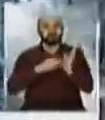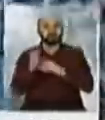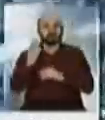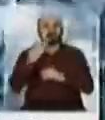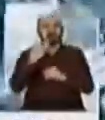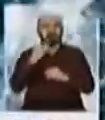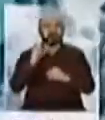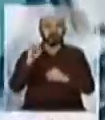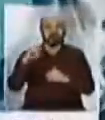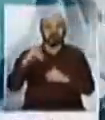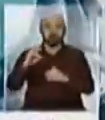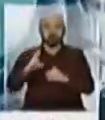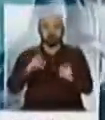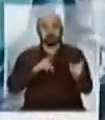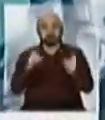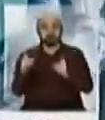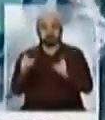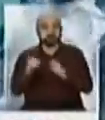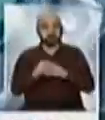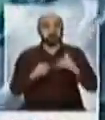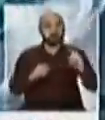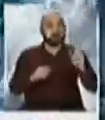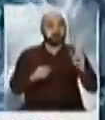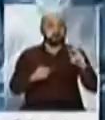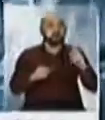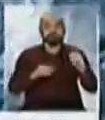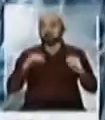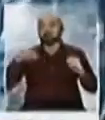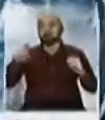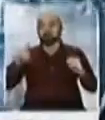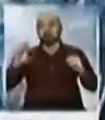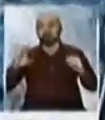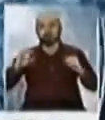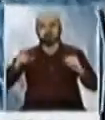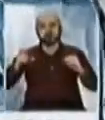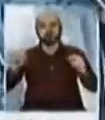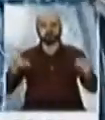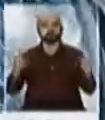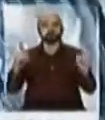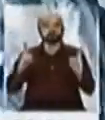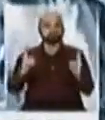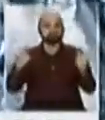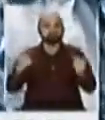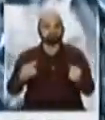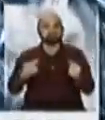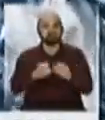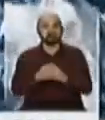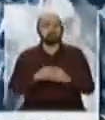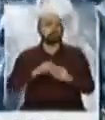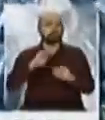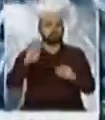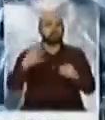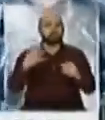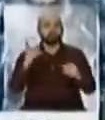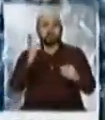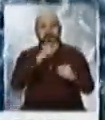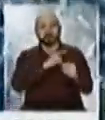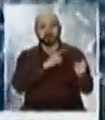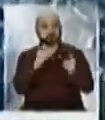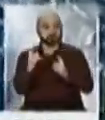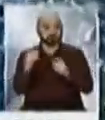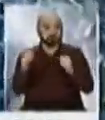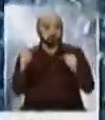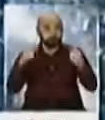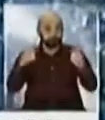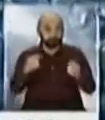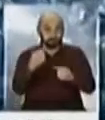Múnich, mientras que el José Albalade al Atalanta con el PSG y al City frente al Lyon por los cuartos de final. Protocolo sanitario de la